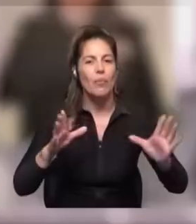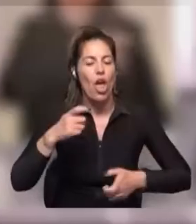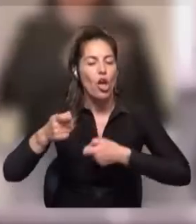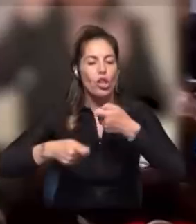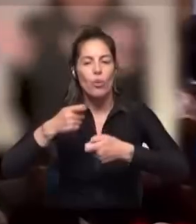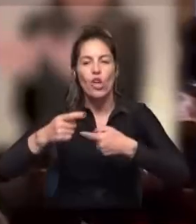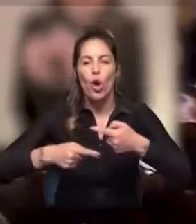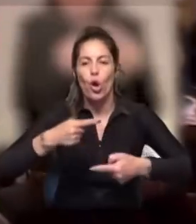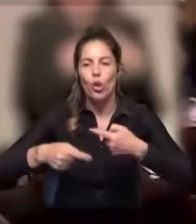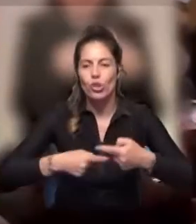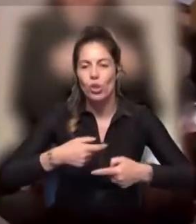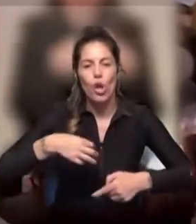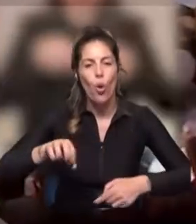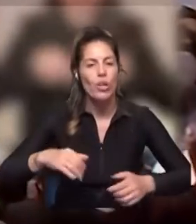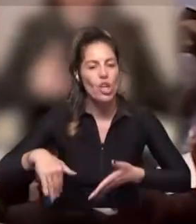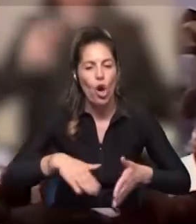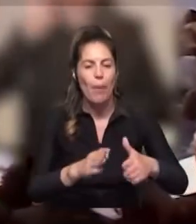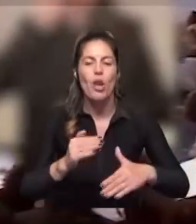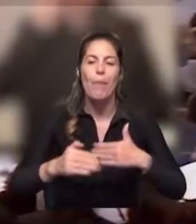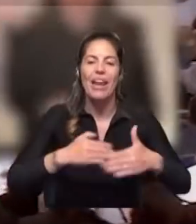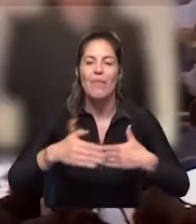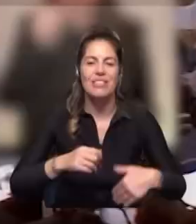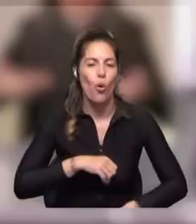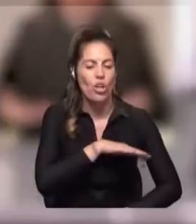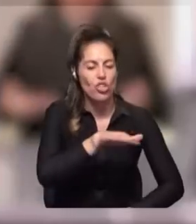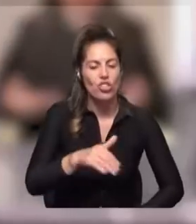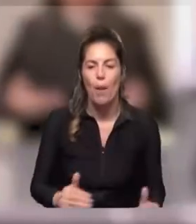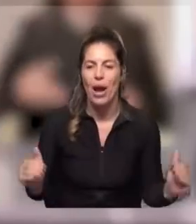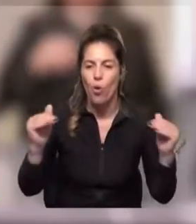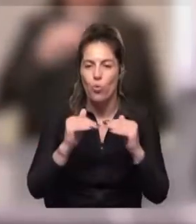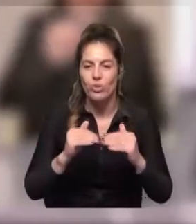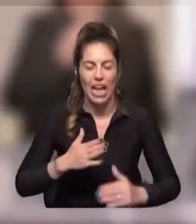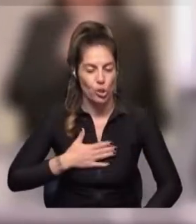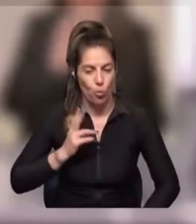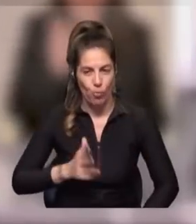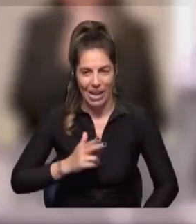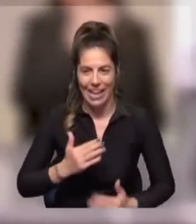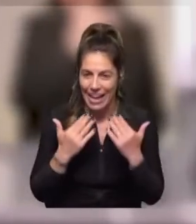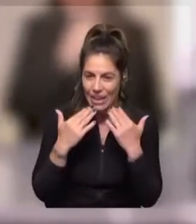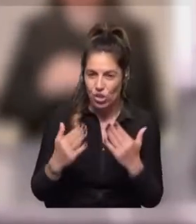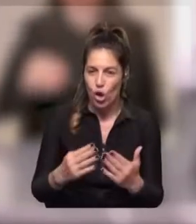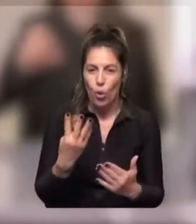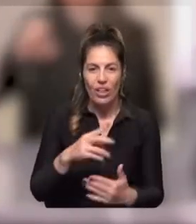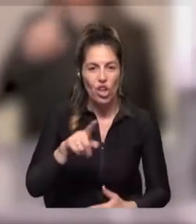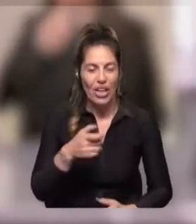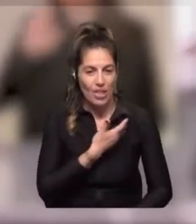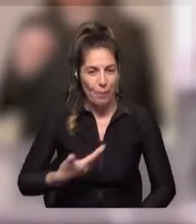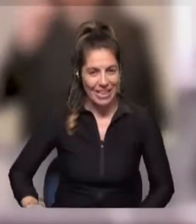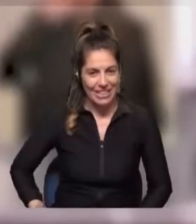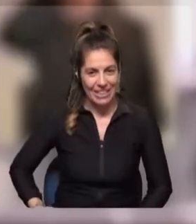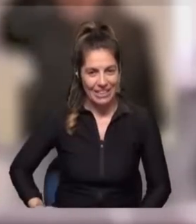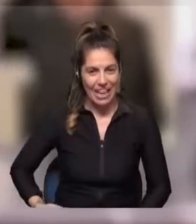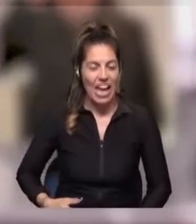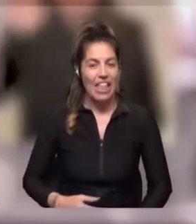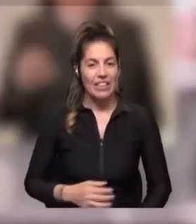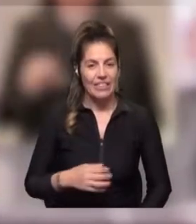continua y el único camino para avanzar a una sociedad más justa y humana Boris agradeció a los cuatro expresidentes del país vivos